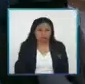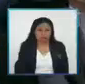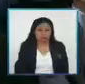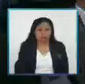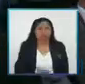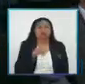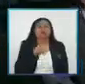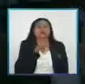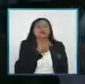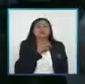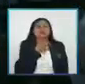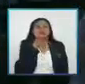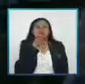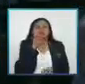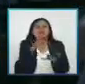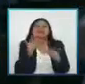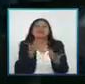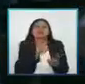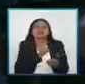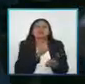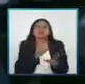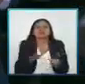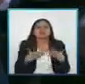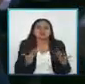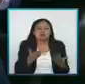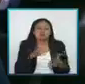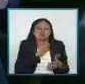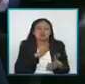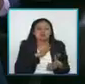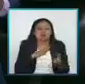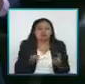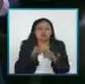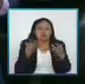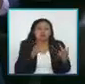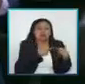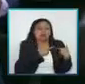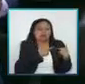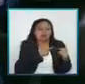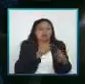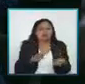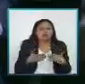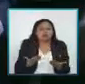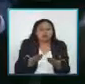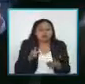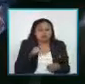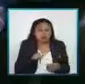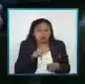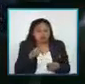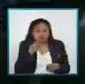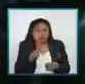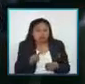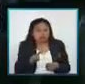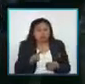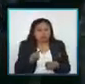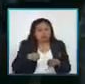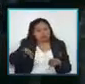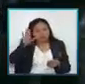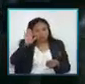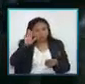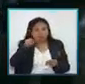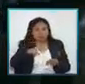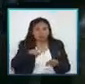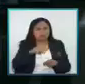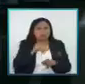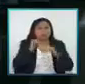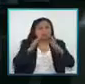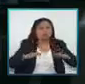Pero ¿quiénes son los que tienen esa gran responsabilidad que hoy vamos a juramentar en